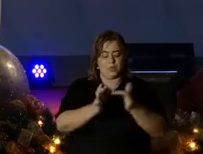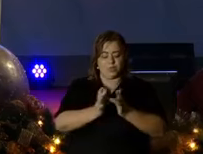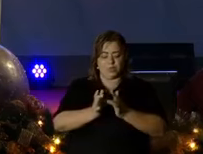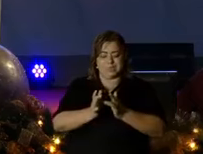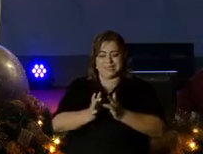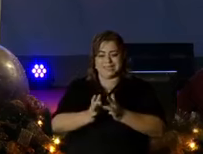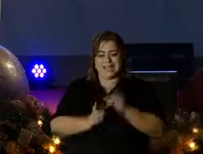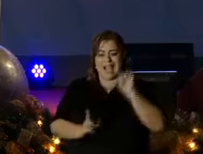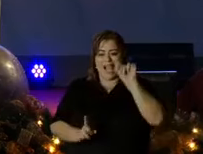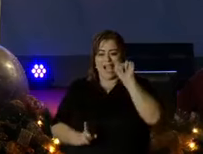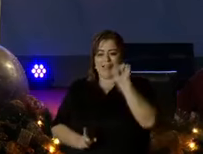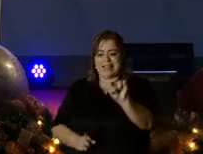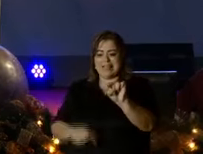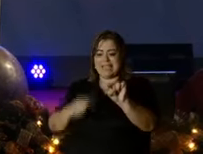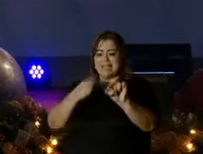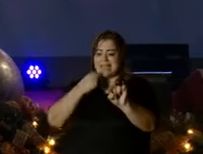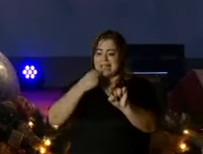digo,